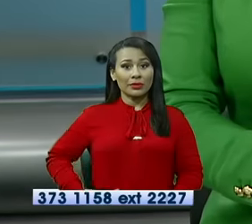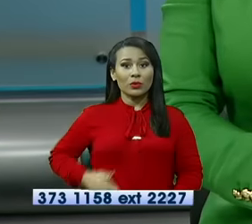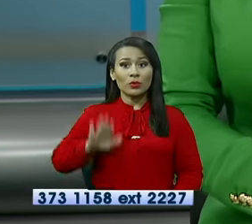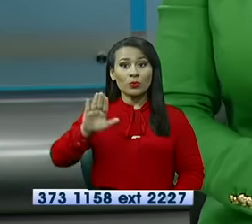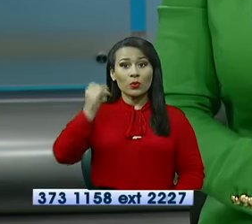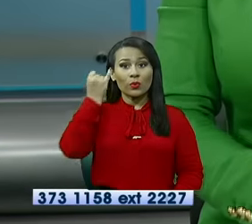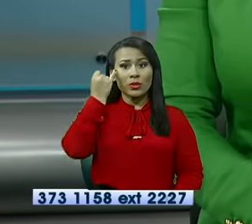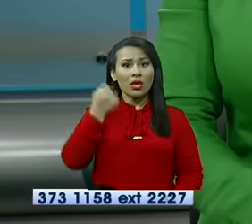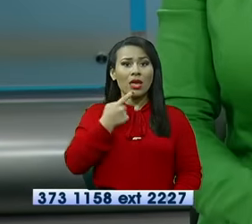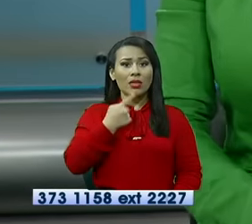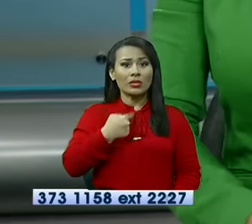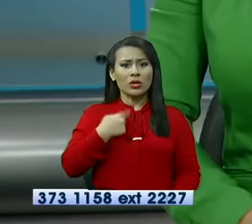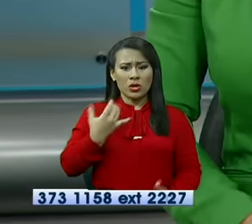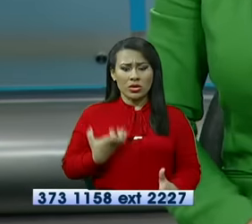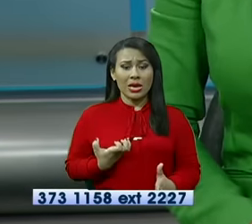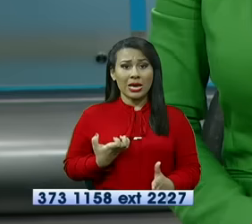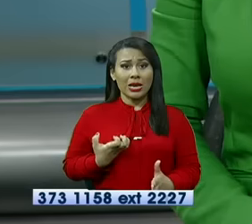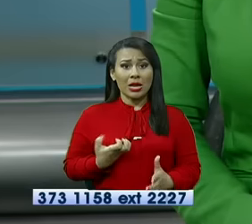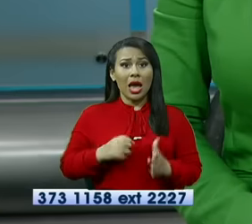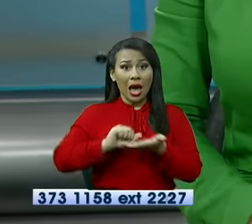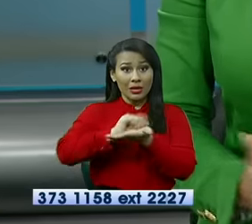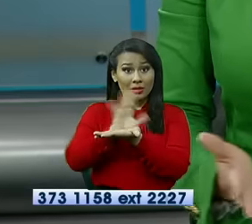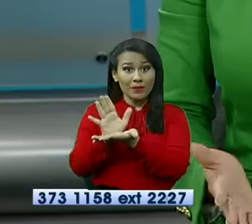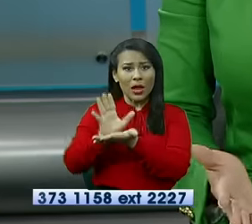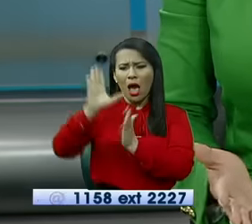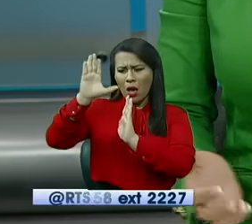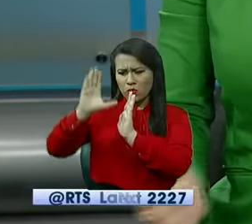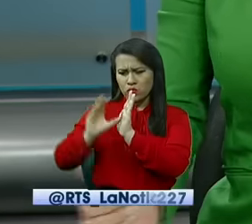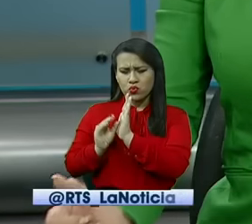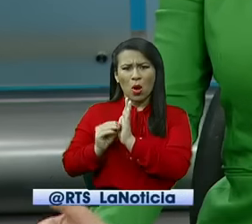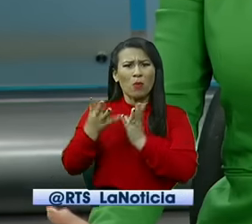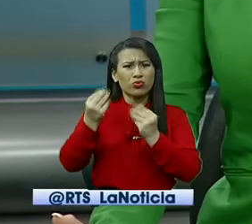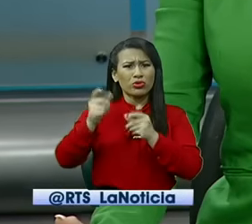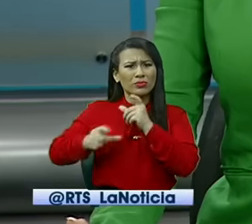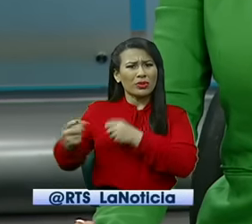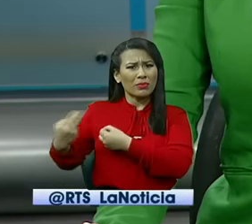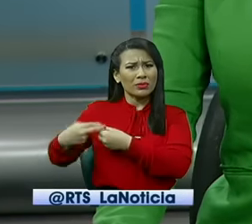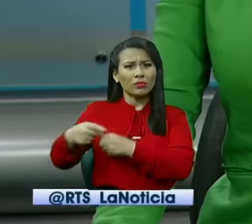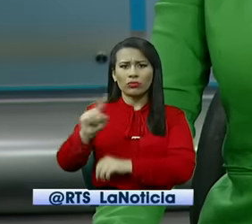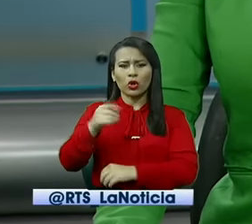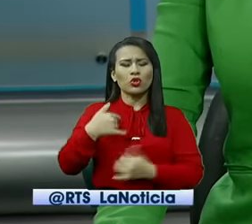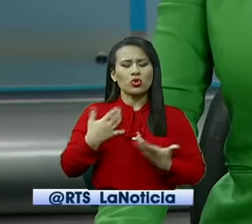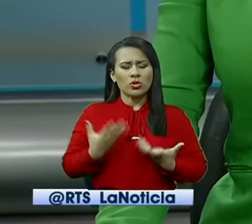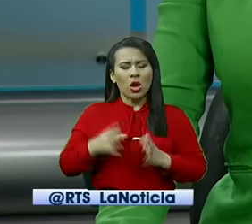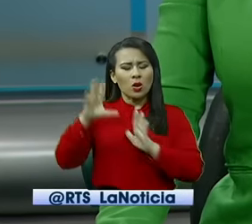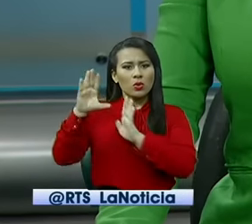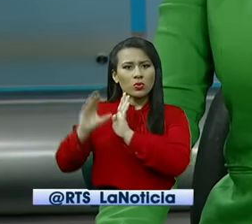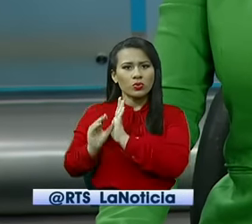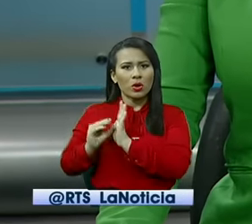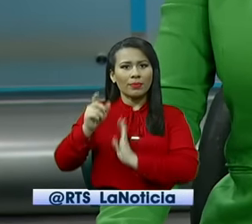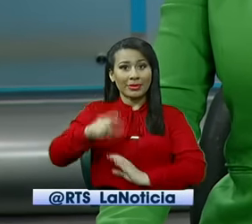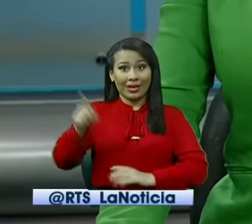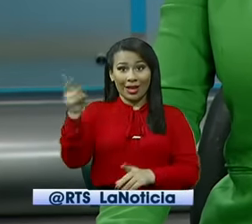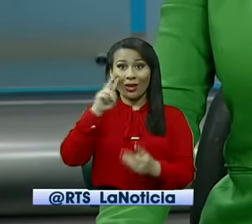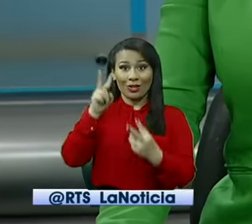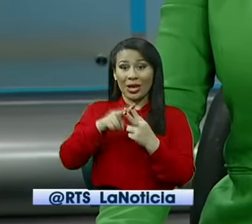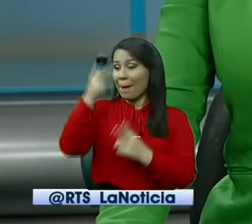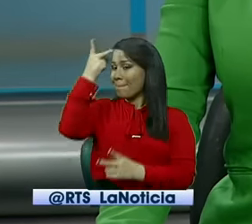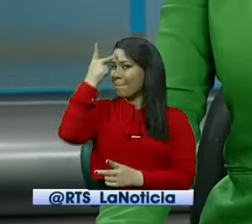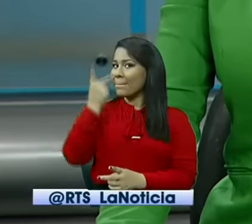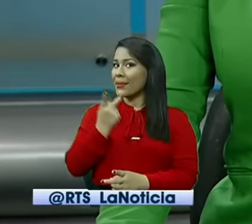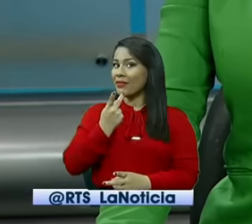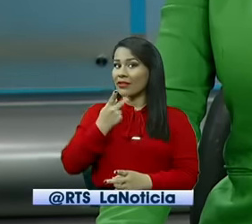figuran reducir a la mitad del número de asambleístas y la restitución del sistema parlamentario bicameral conozcamos el perfil de Patricio